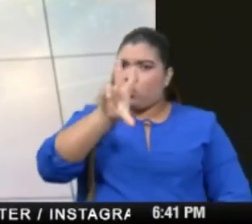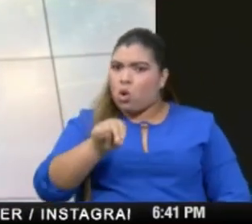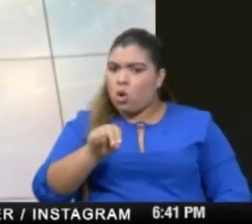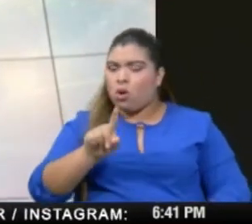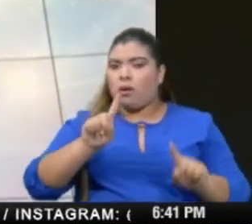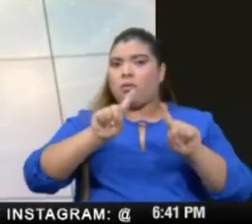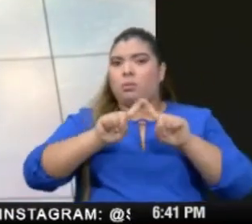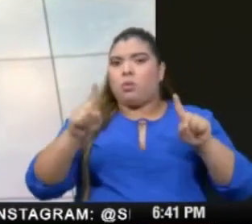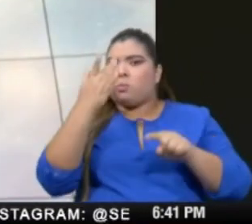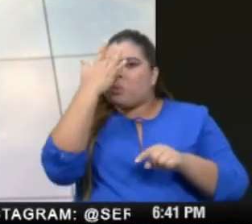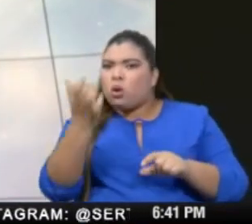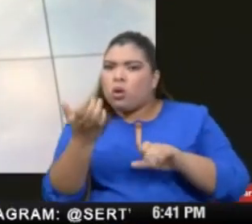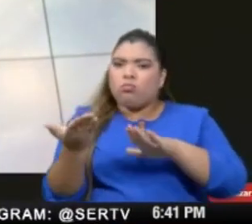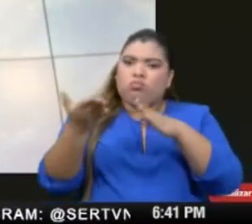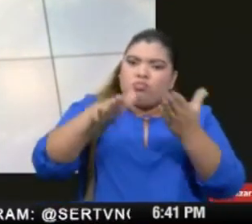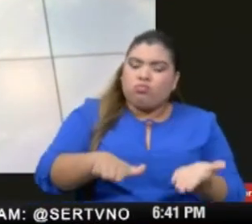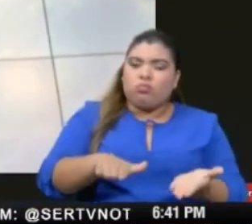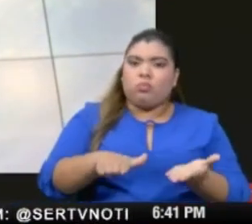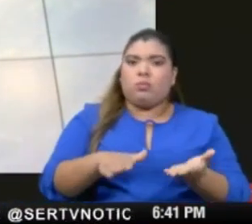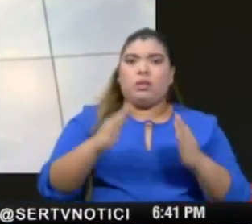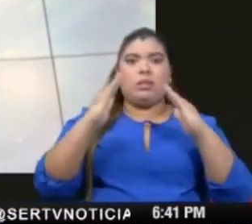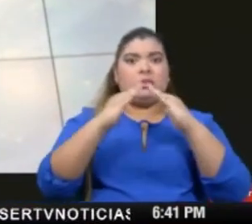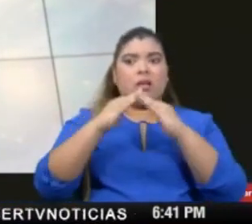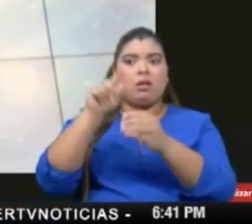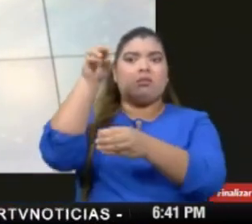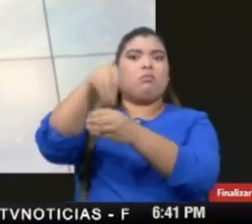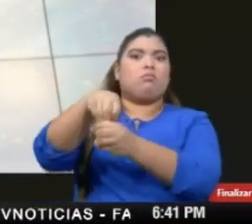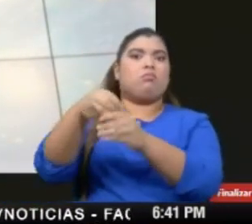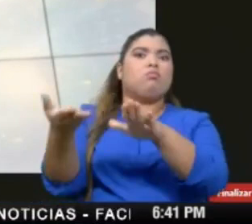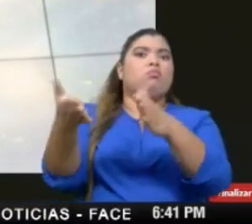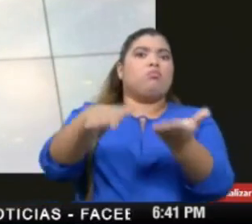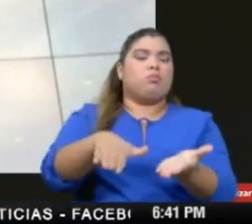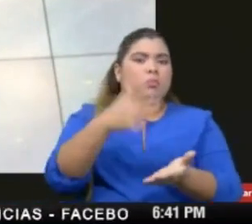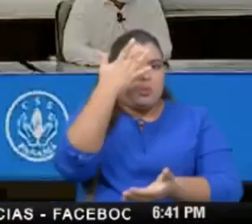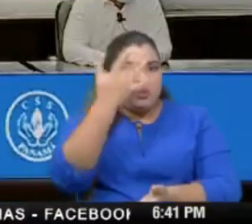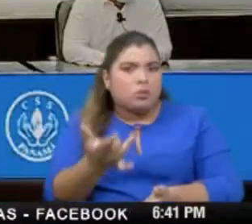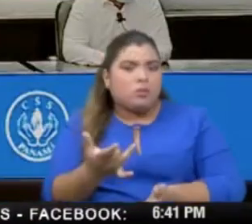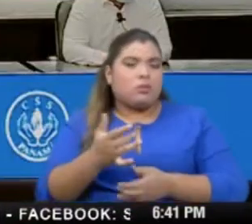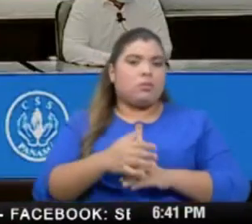terminan en estos casos de personas que mueren producto del COVID-19?